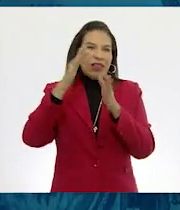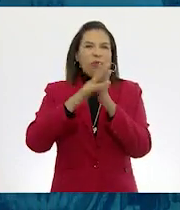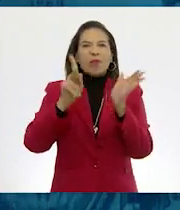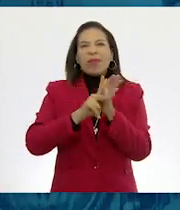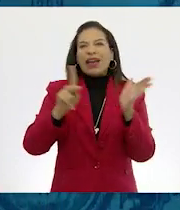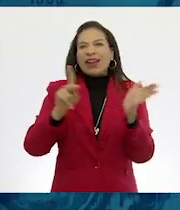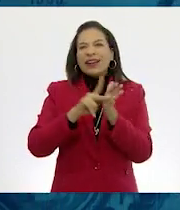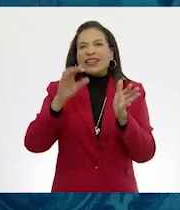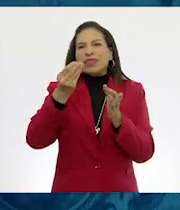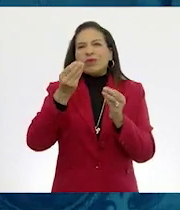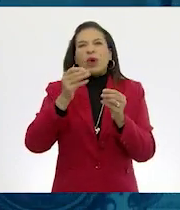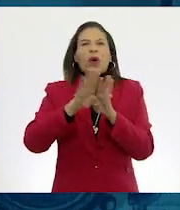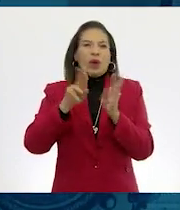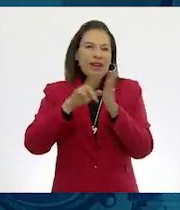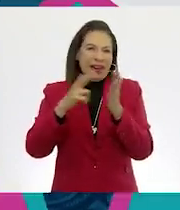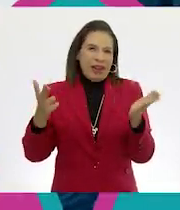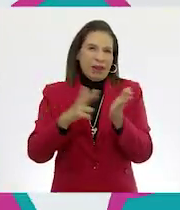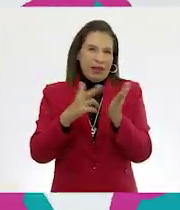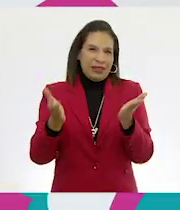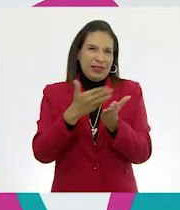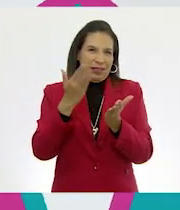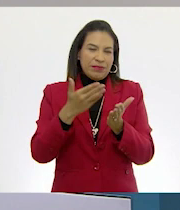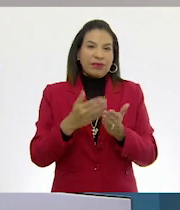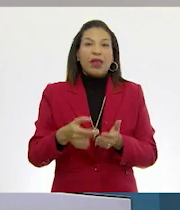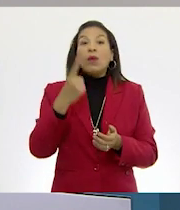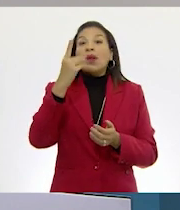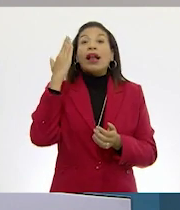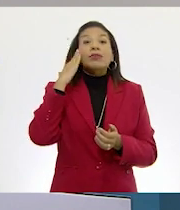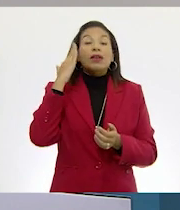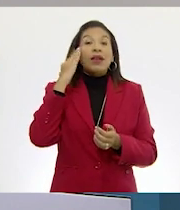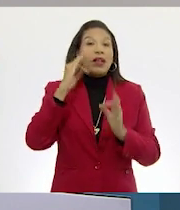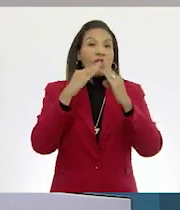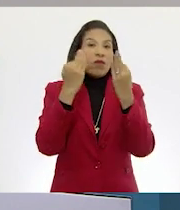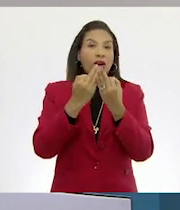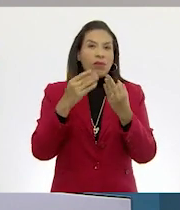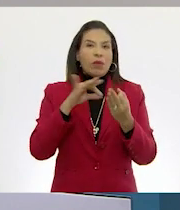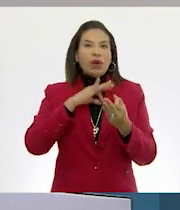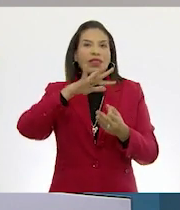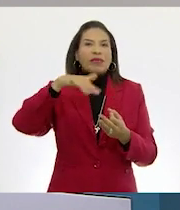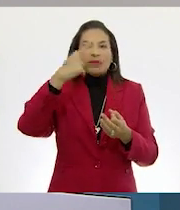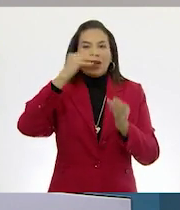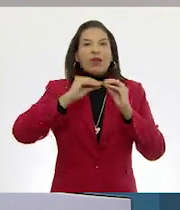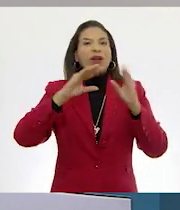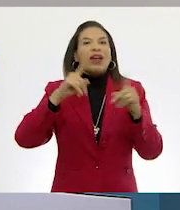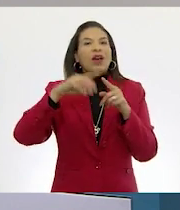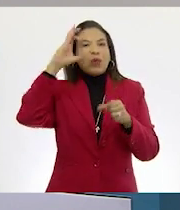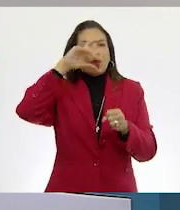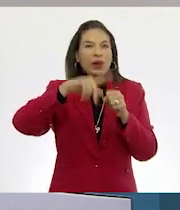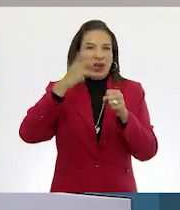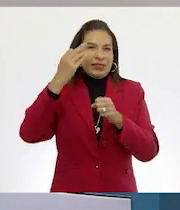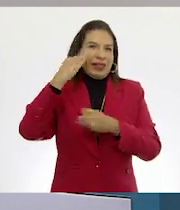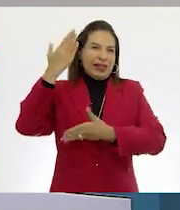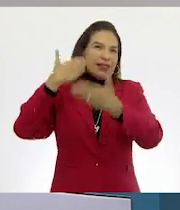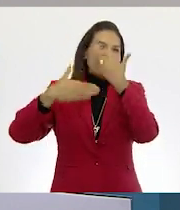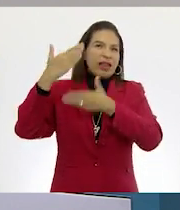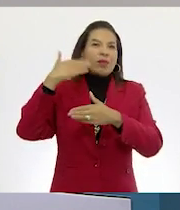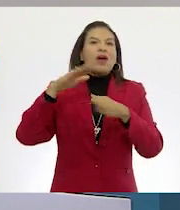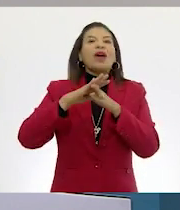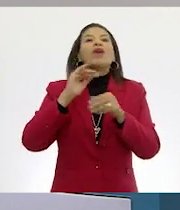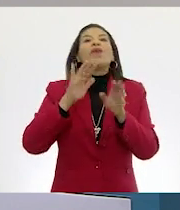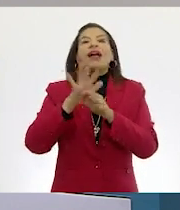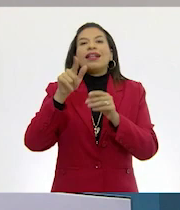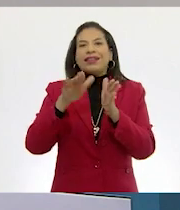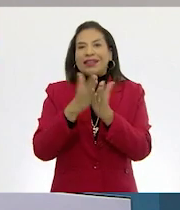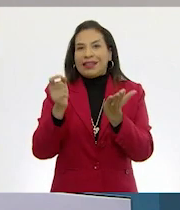periódicos o revistas. Exacto, Ton. Una de las principales formas en las que se buscó promover la cultura en aquella época fue a través